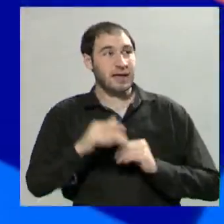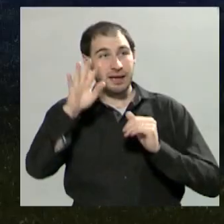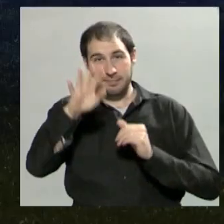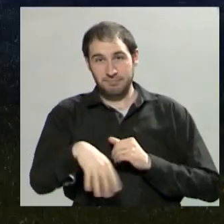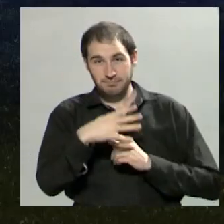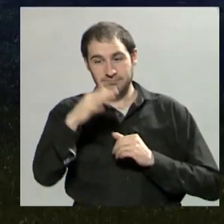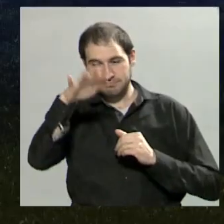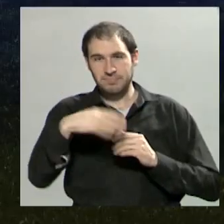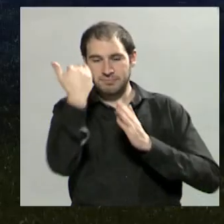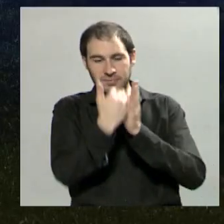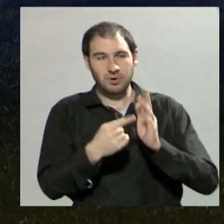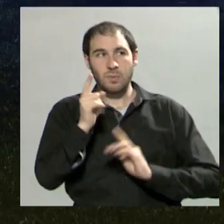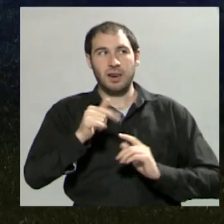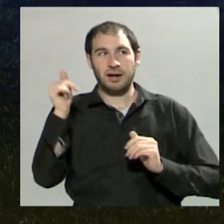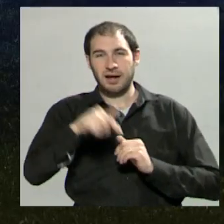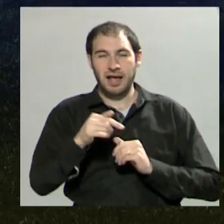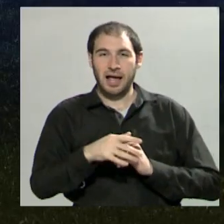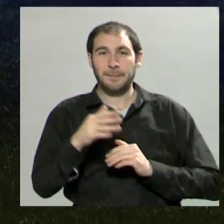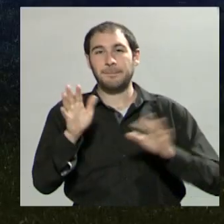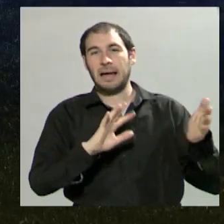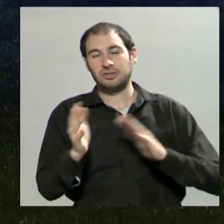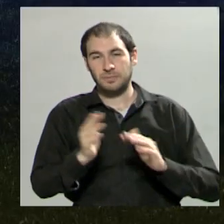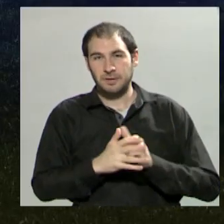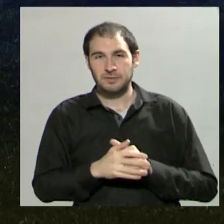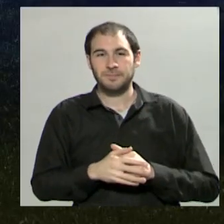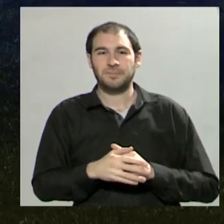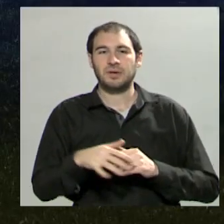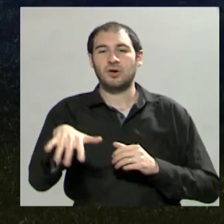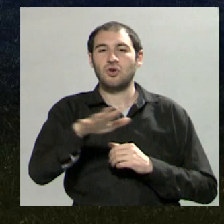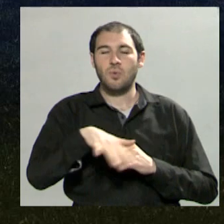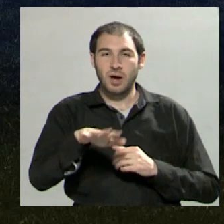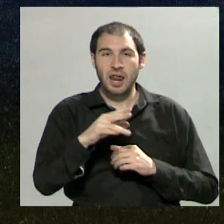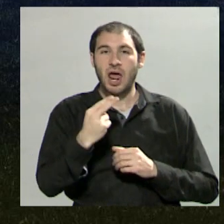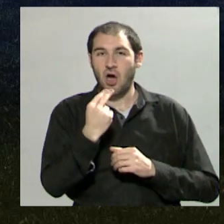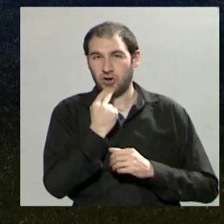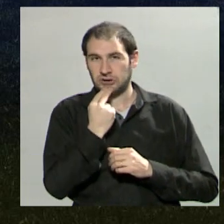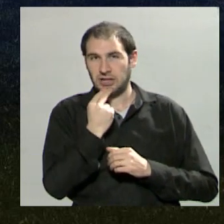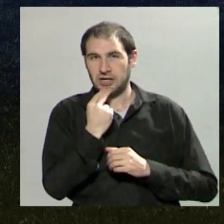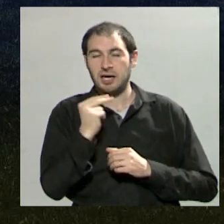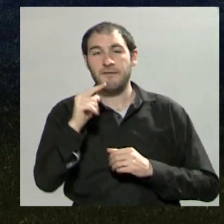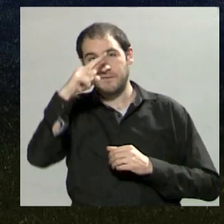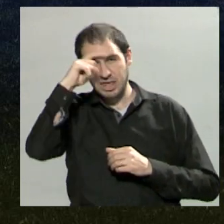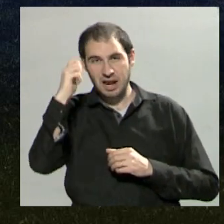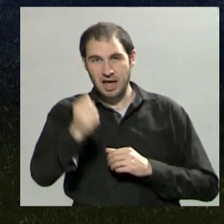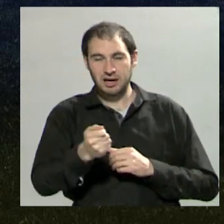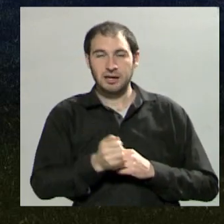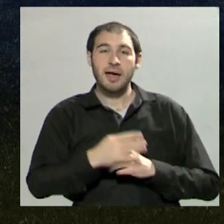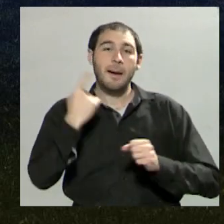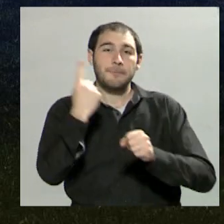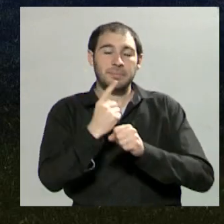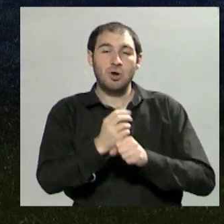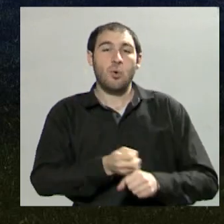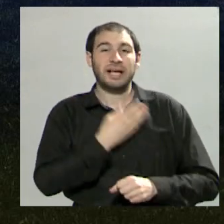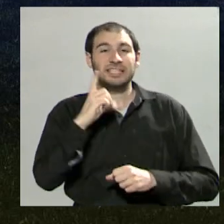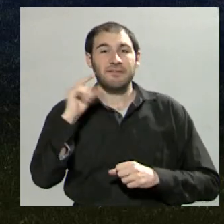tabla de posiciones, ahí justamente lo que vendría siendo la zona 11 del Federal A. Primero está Huracán